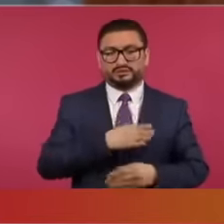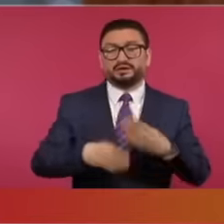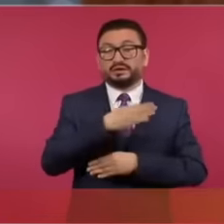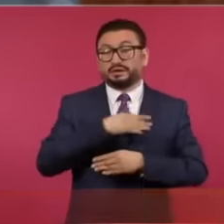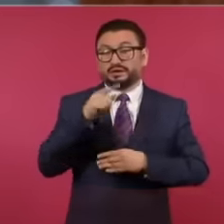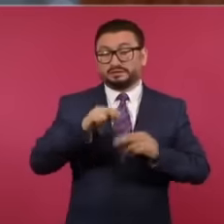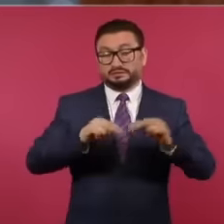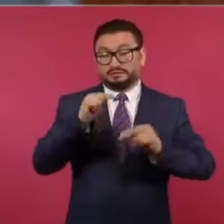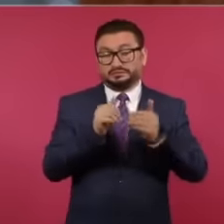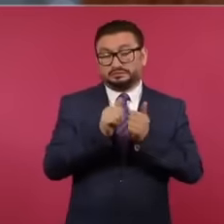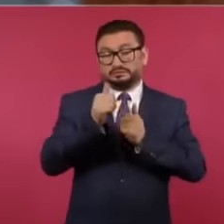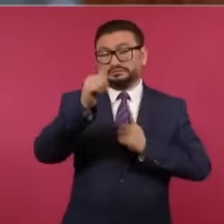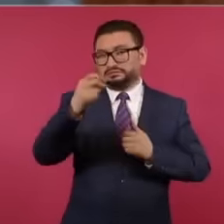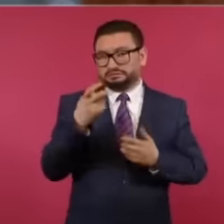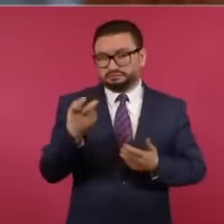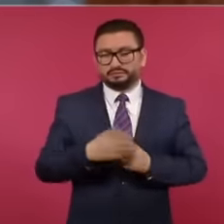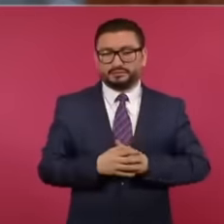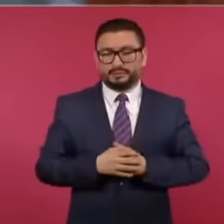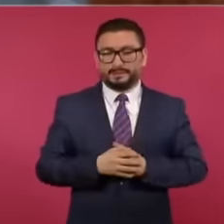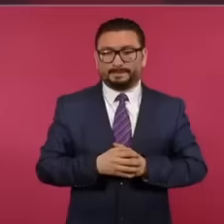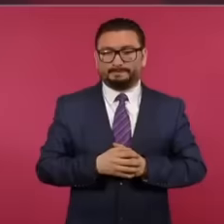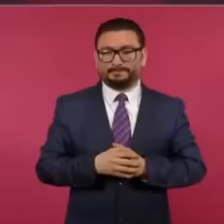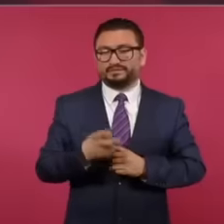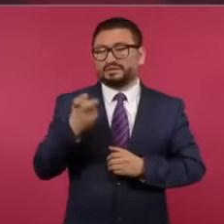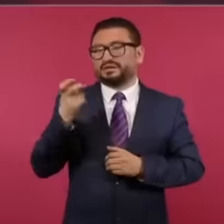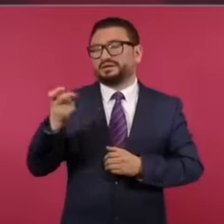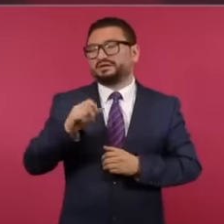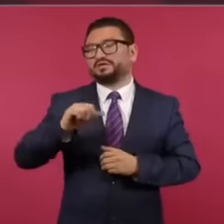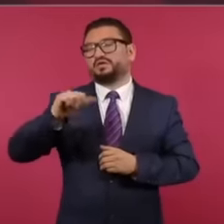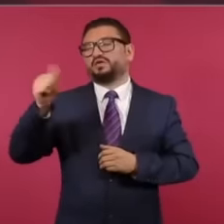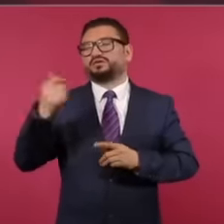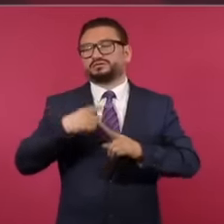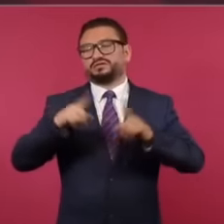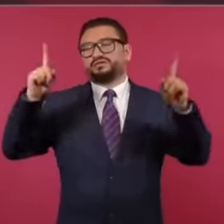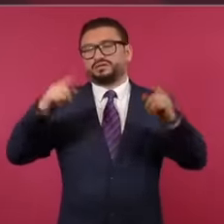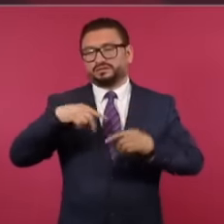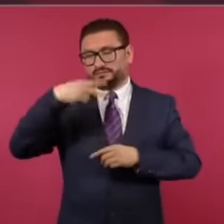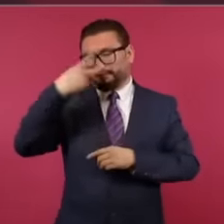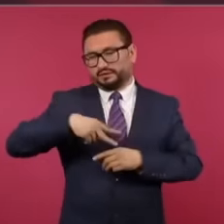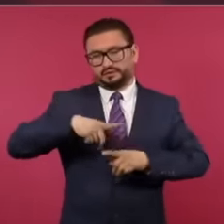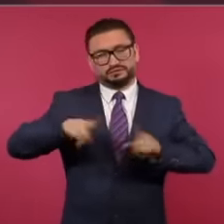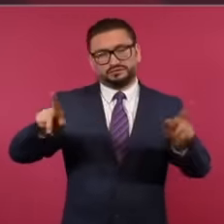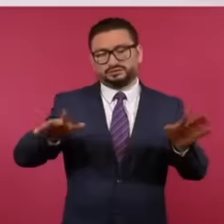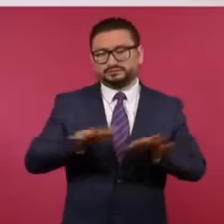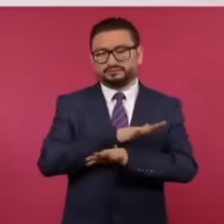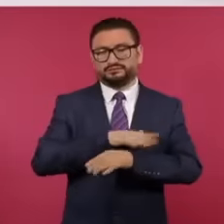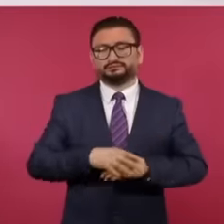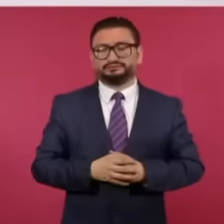puntera según los resultados de las encuestas. Es que ya son otras condiciones, ya es otro México.